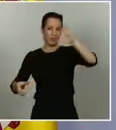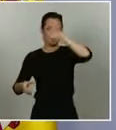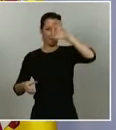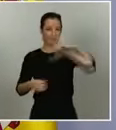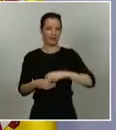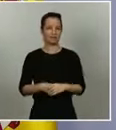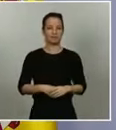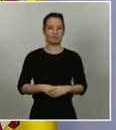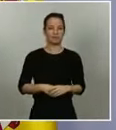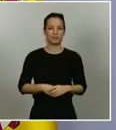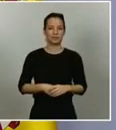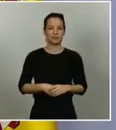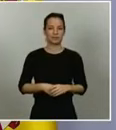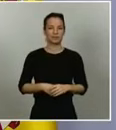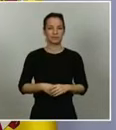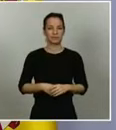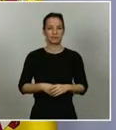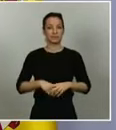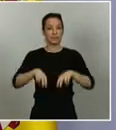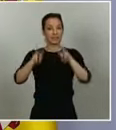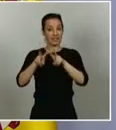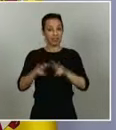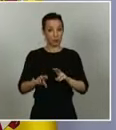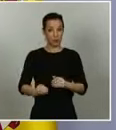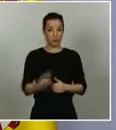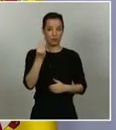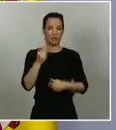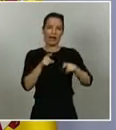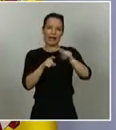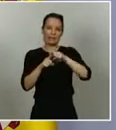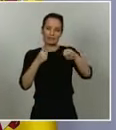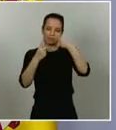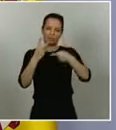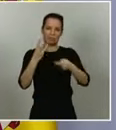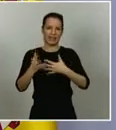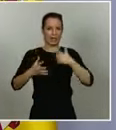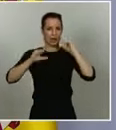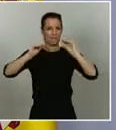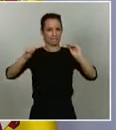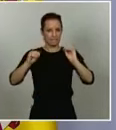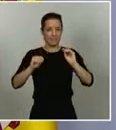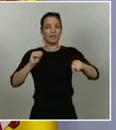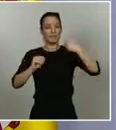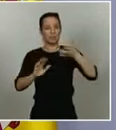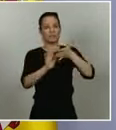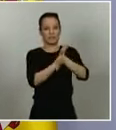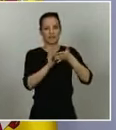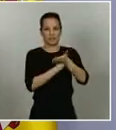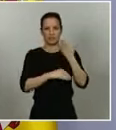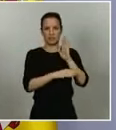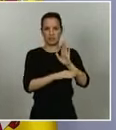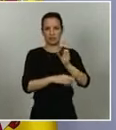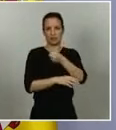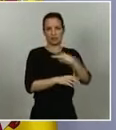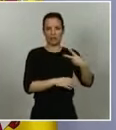resaltar algunas características del estudio antes de dar paso a la presentación de los resultados que correrá a cargo de su directora